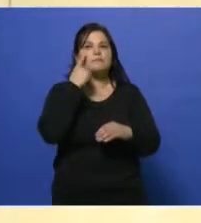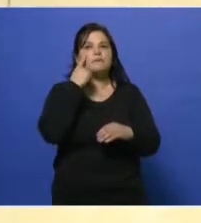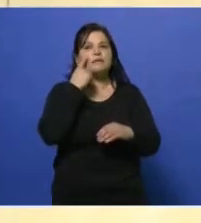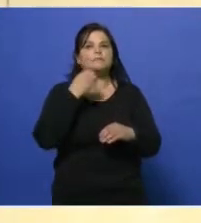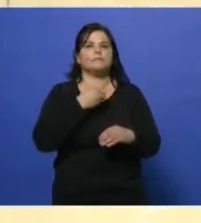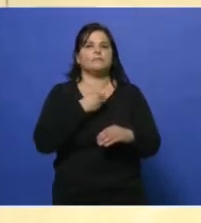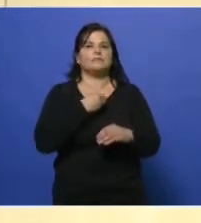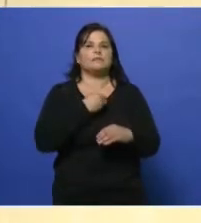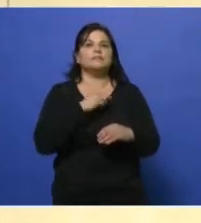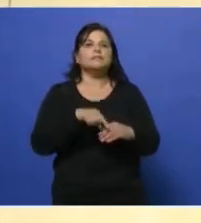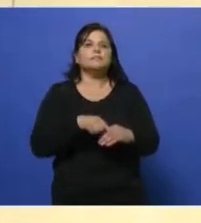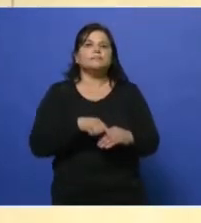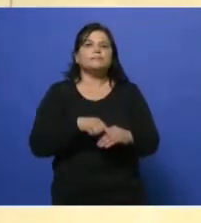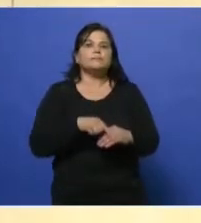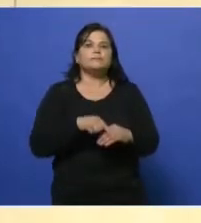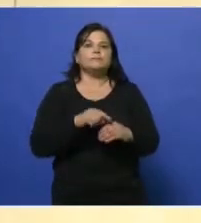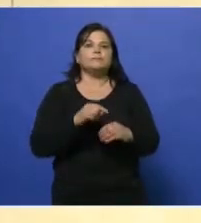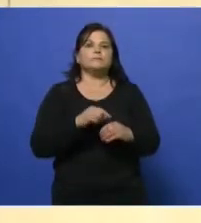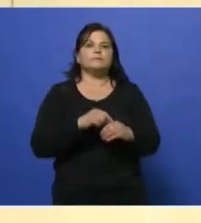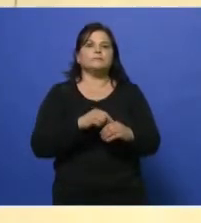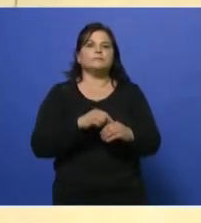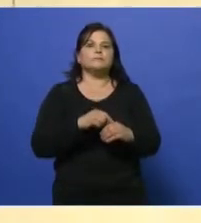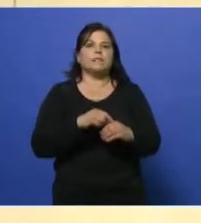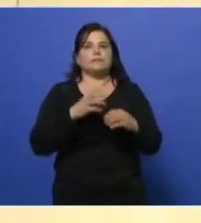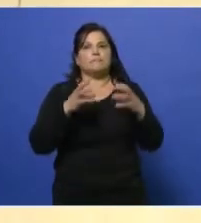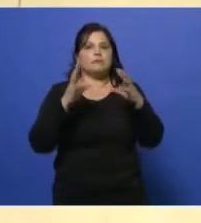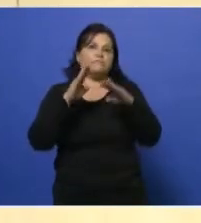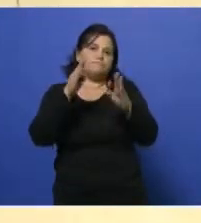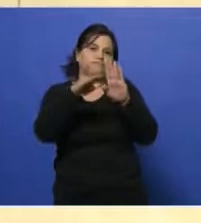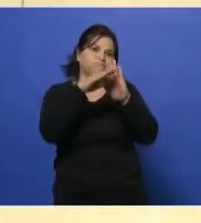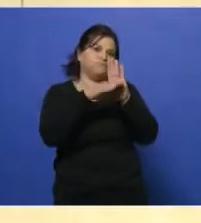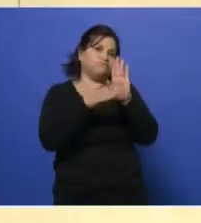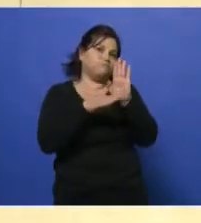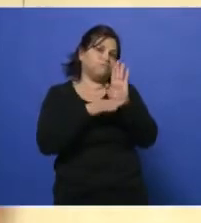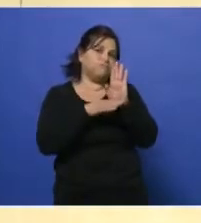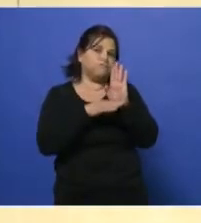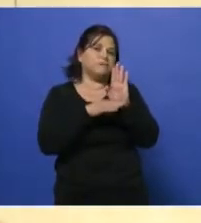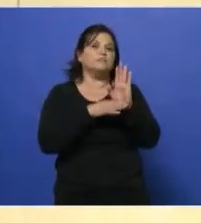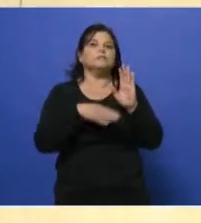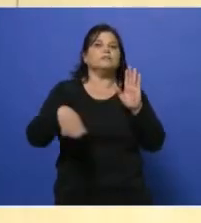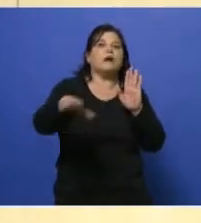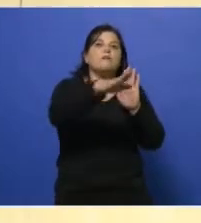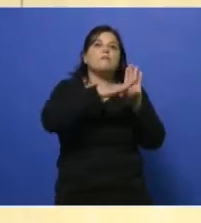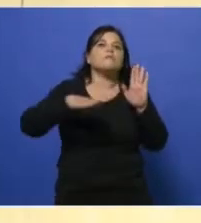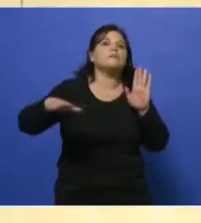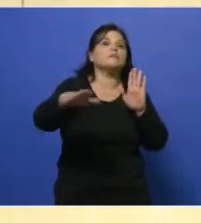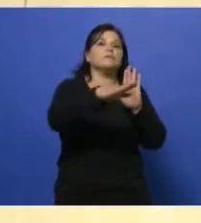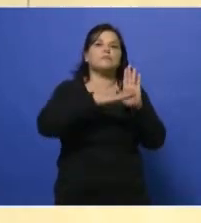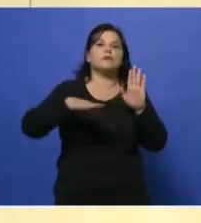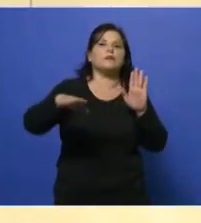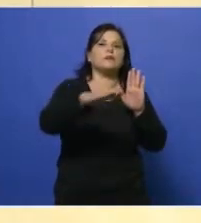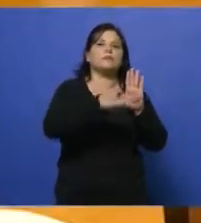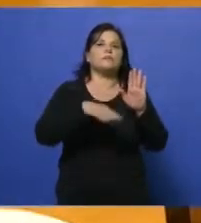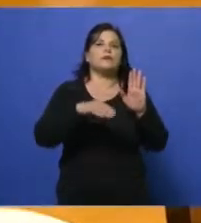presencia especial por una razón también de orden geográfico, por estar ubicado en el corredor donde se desarrolla la actividad de la usina